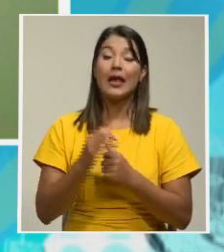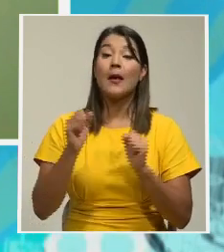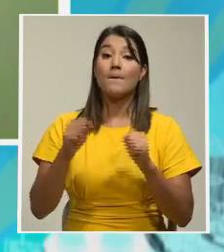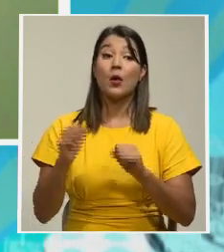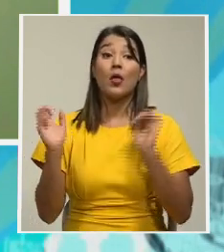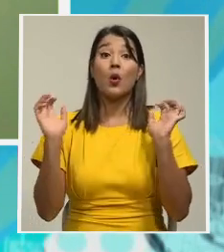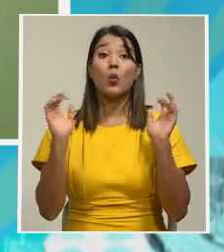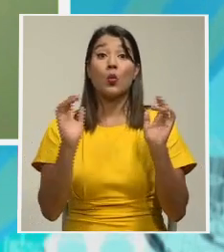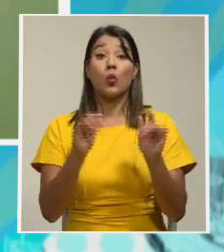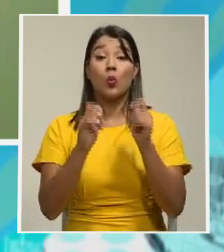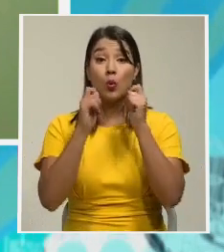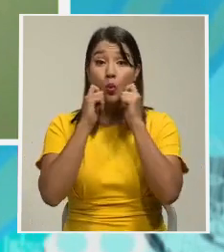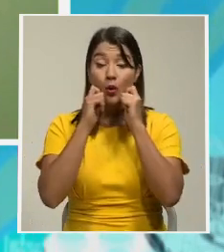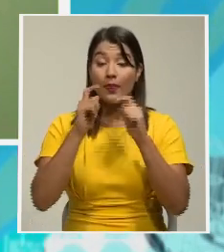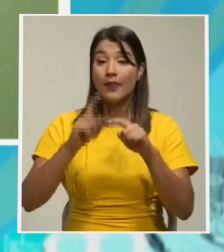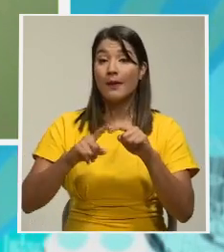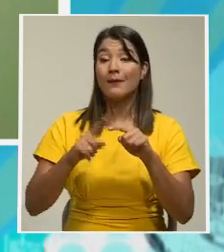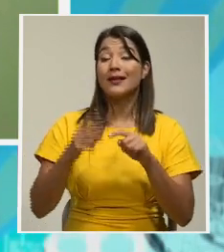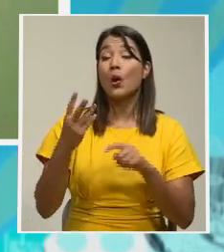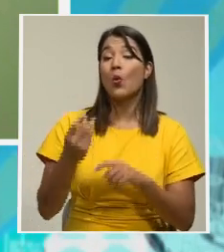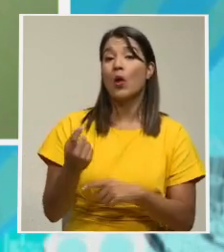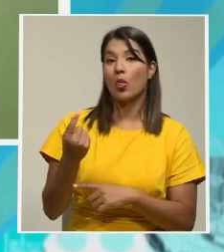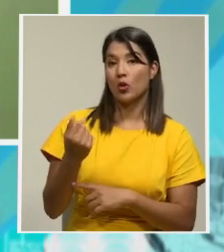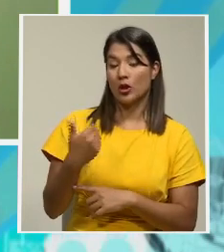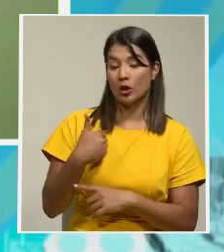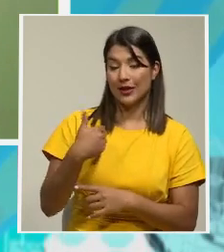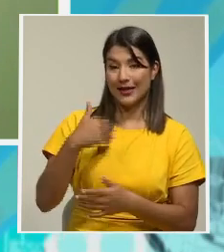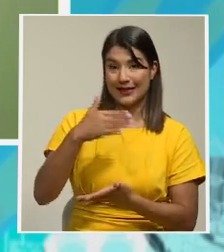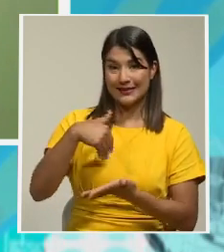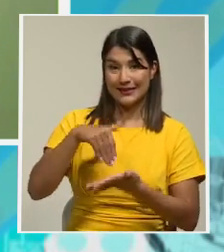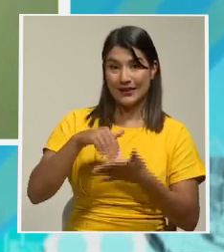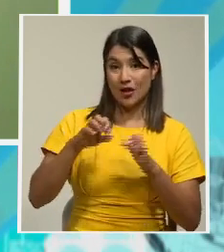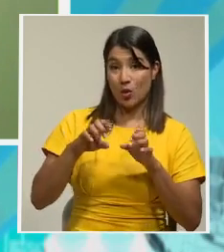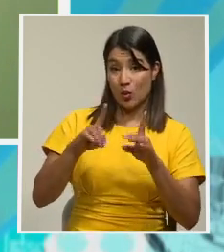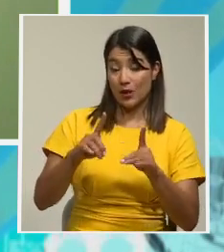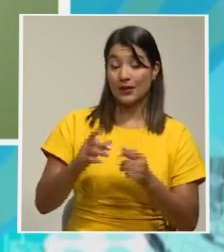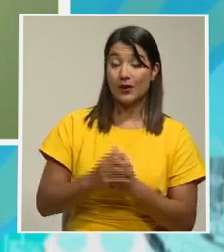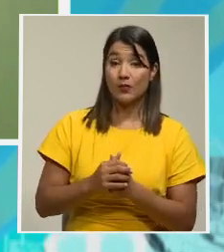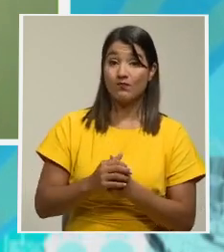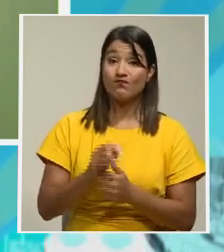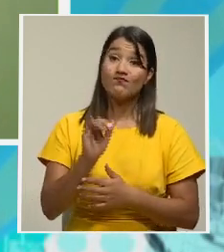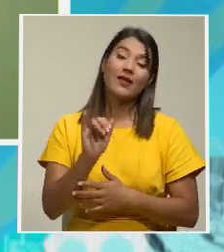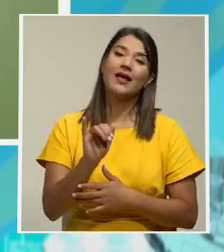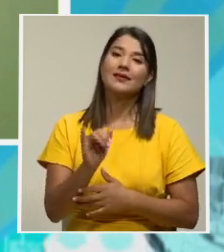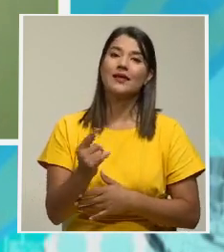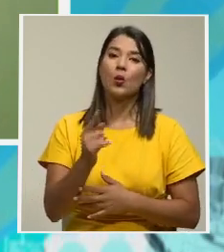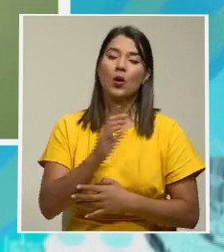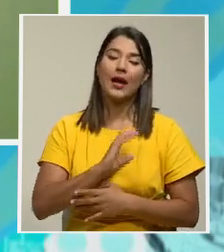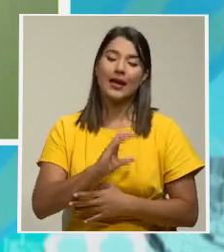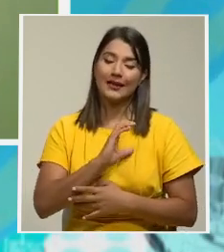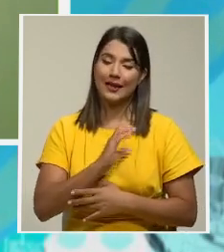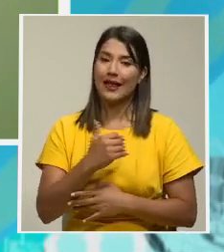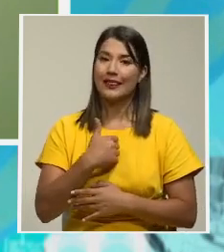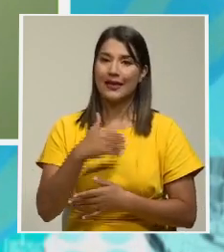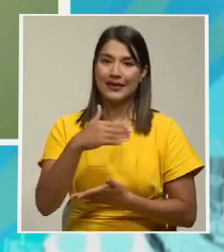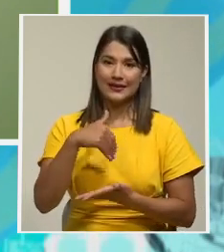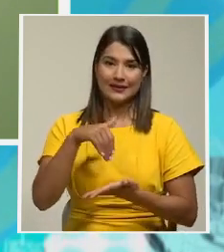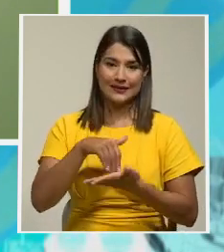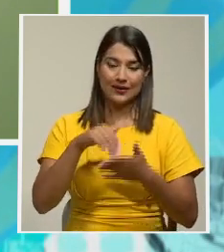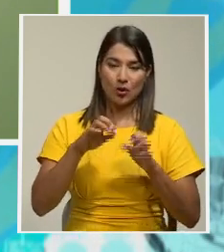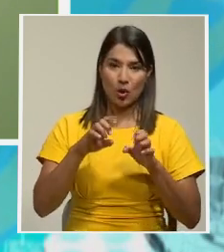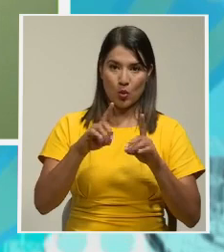recursos disponibles que tengamos en los centros educativos. Es una de las variables que el centro educativo también debe